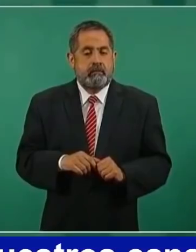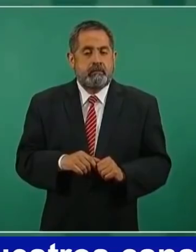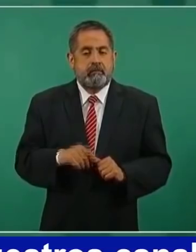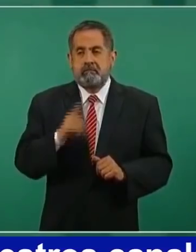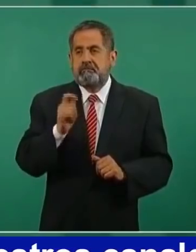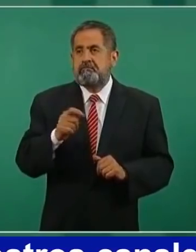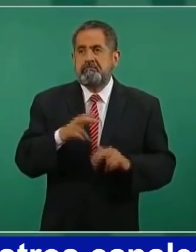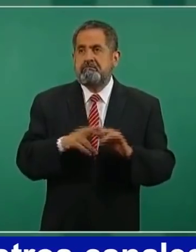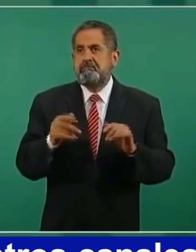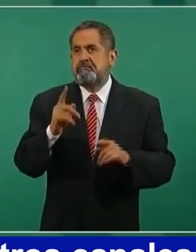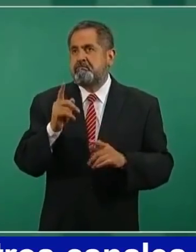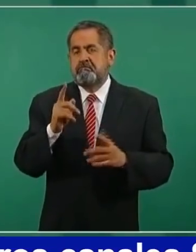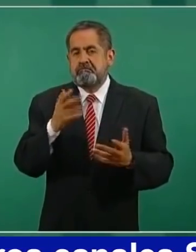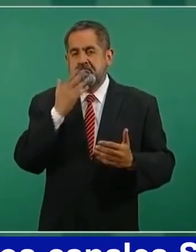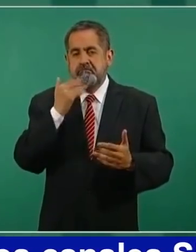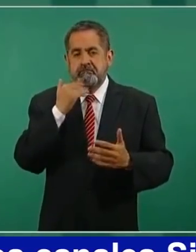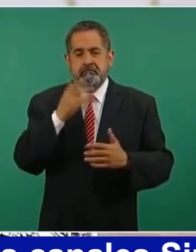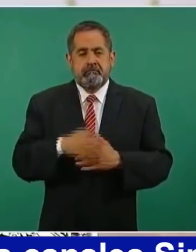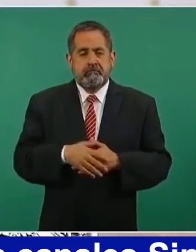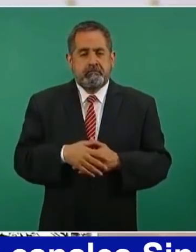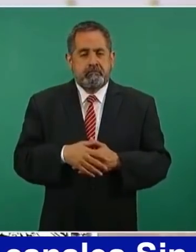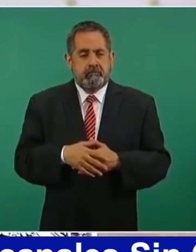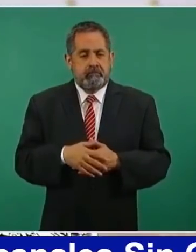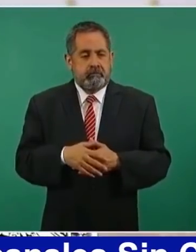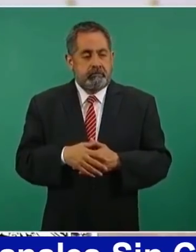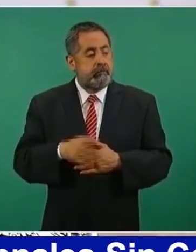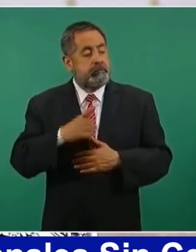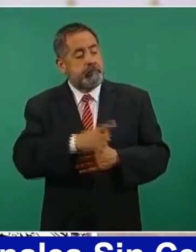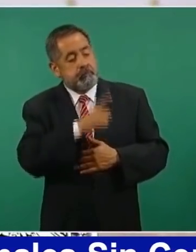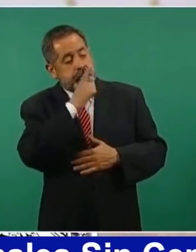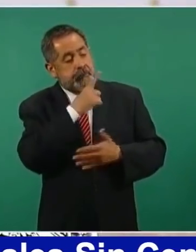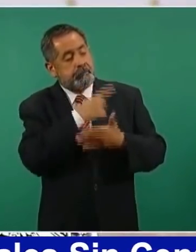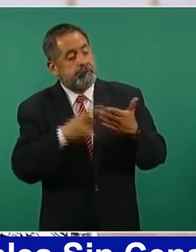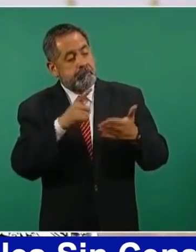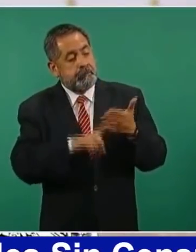fue la aplicación solo de la censura,